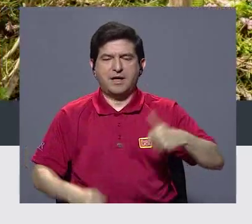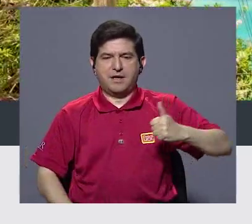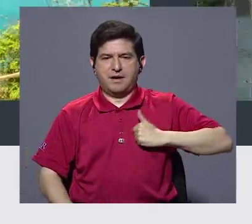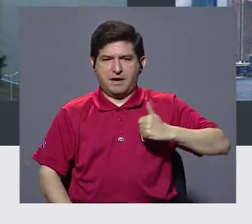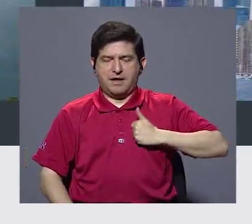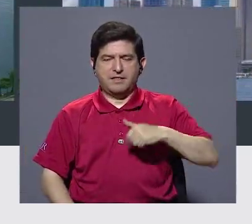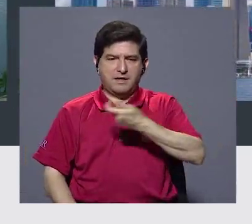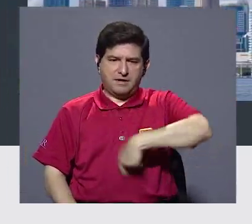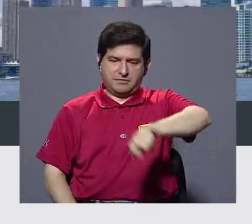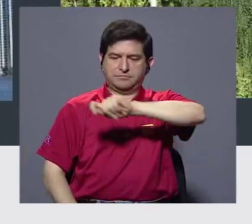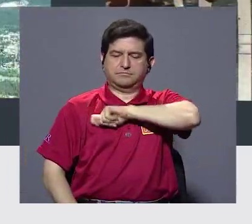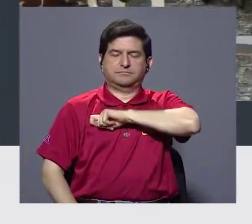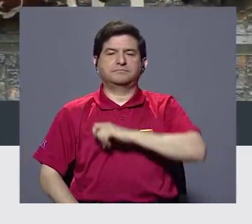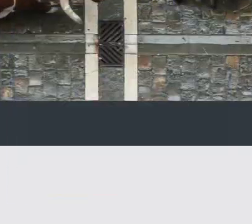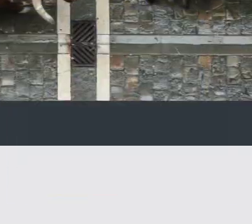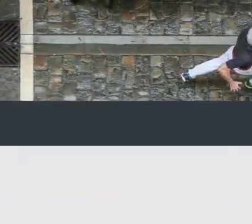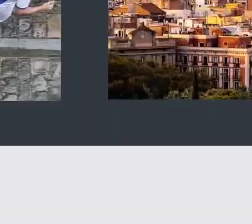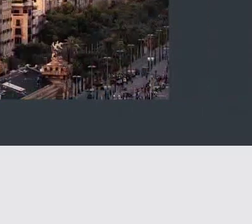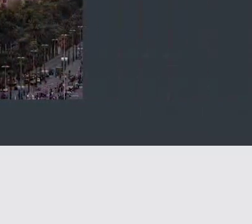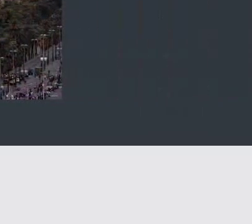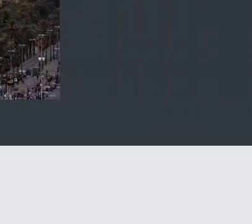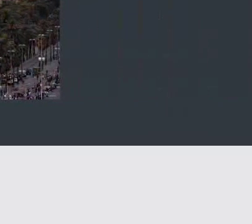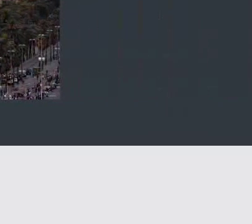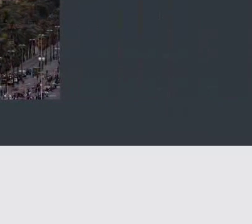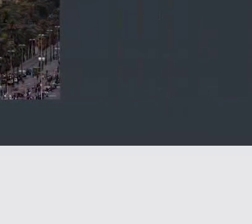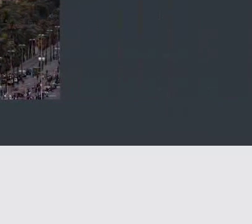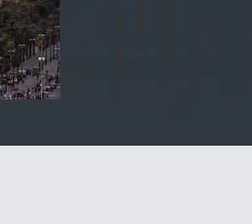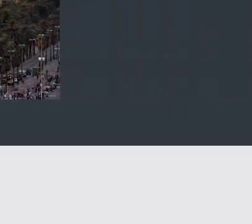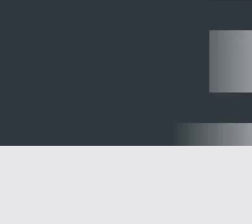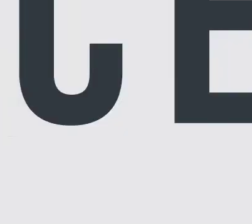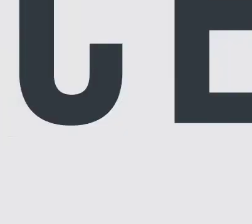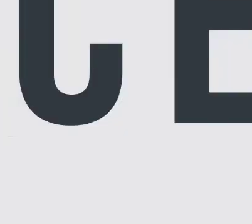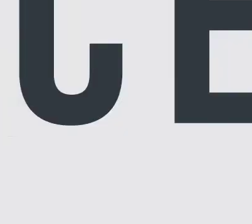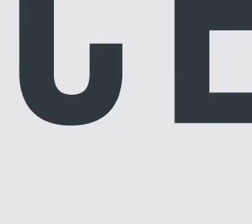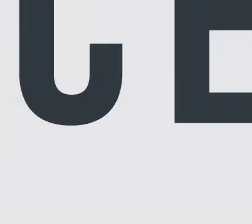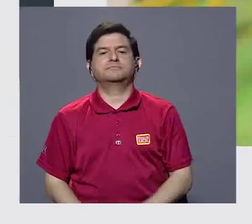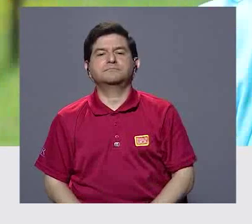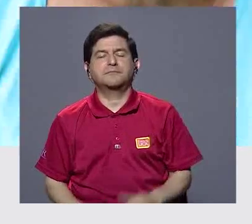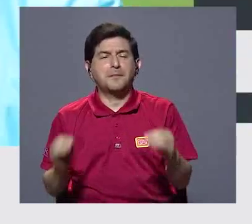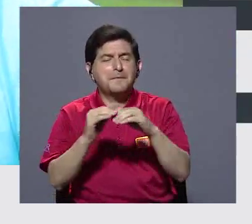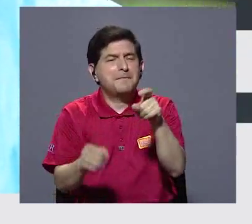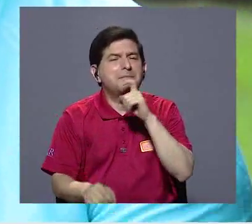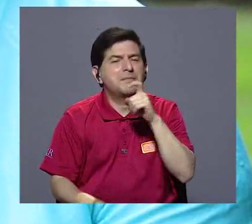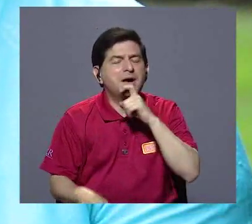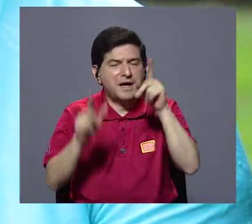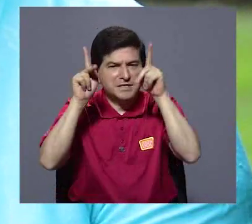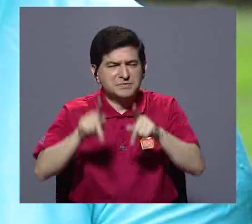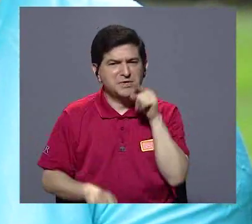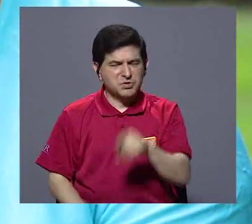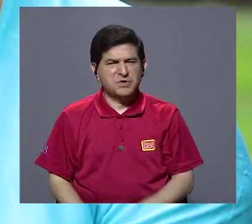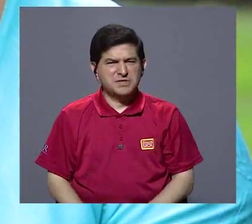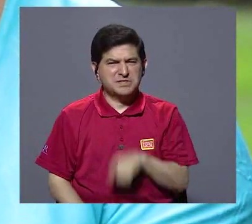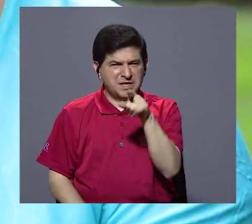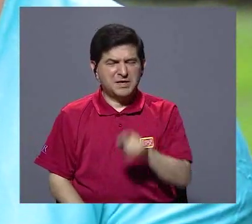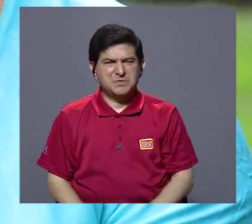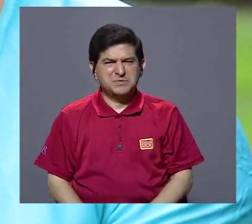Nicaragua, Panamá, Canadá y España. Lo más difícil es cuando la gente te